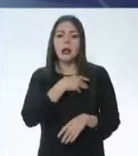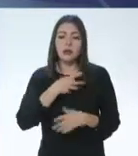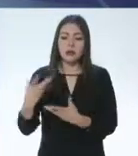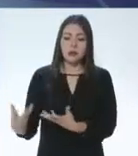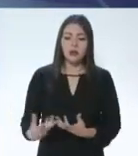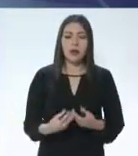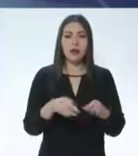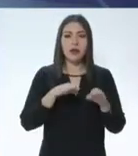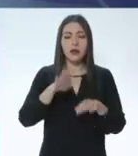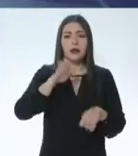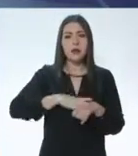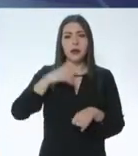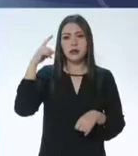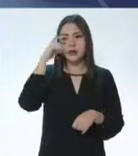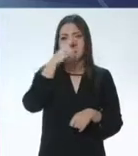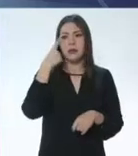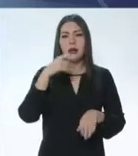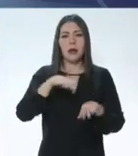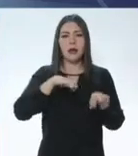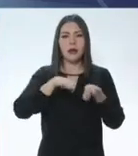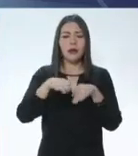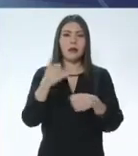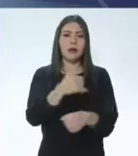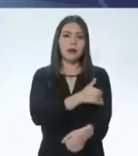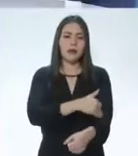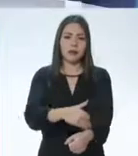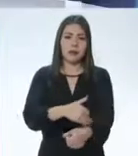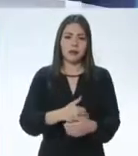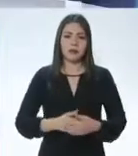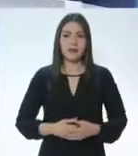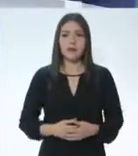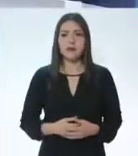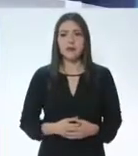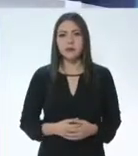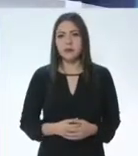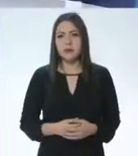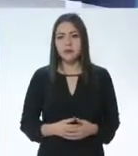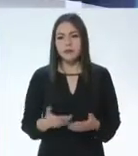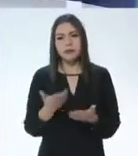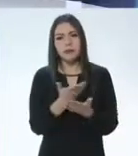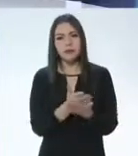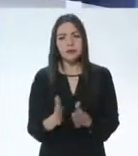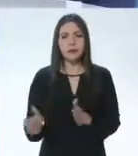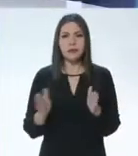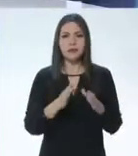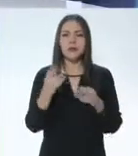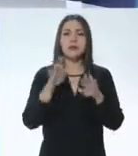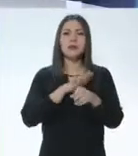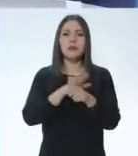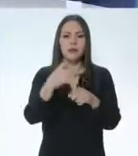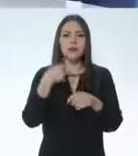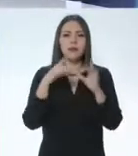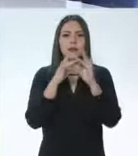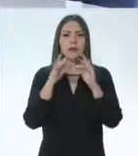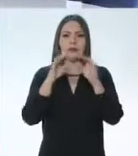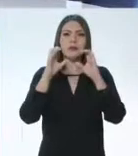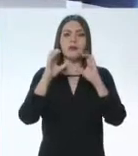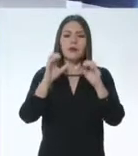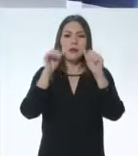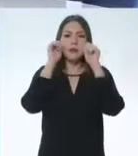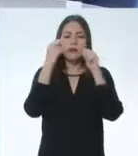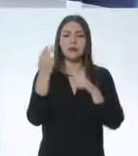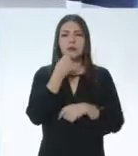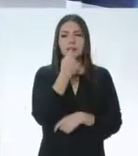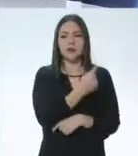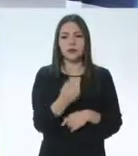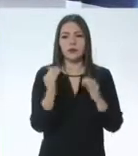la conciliación laboral y familiar. Y también, bueno, hablemos del cuidado, de la atención que merecen las niñas y los niños en casa. Con el dinero